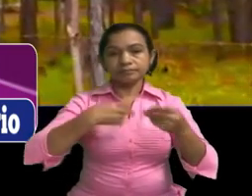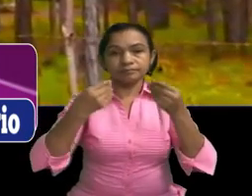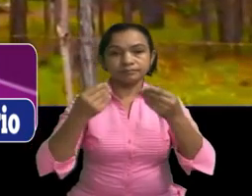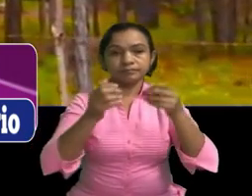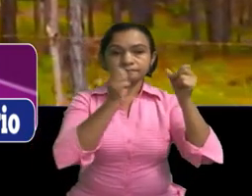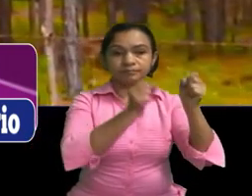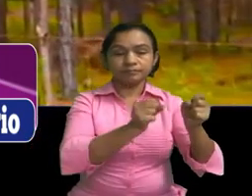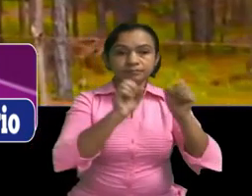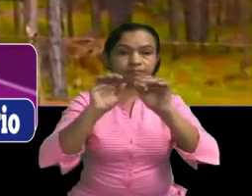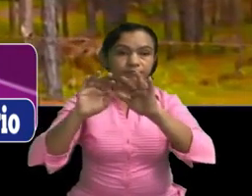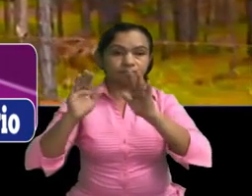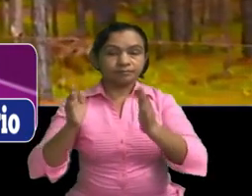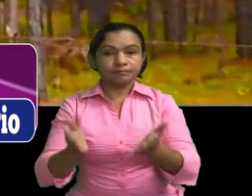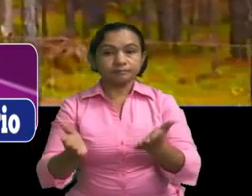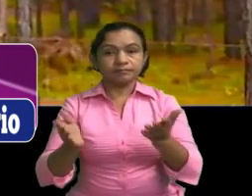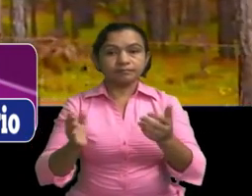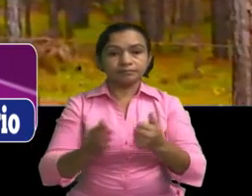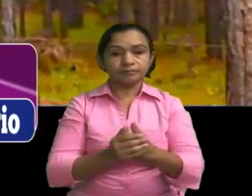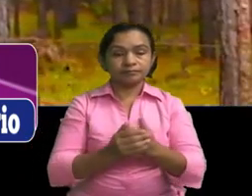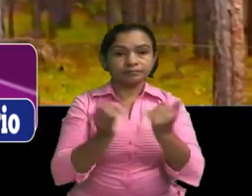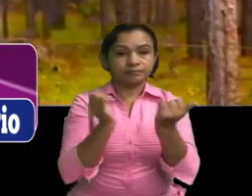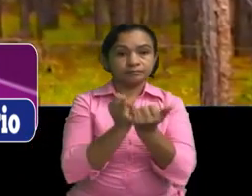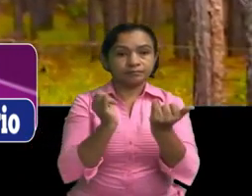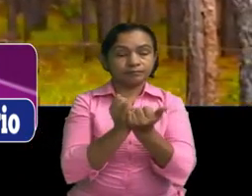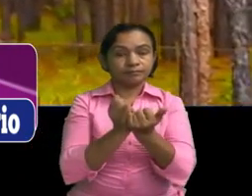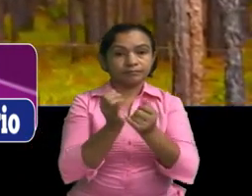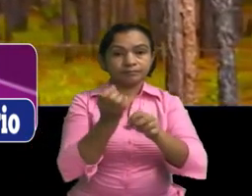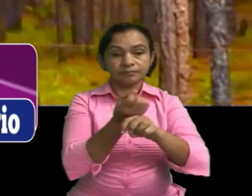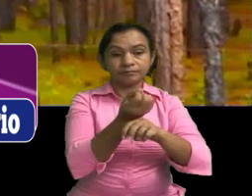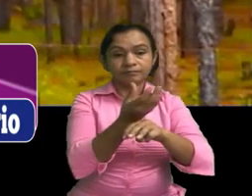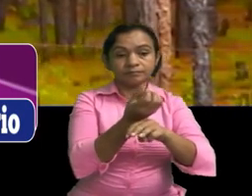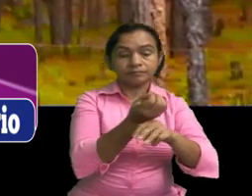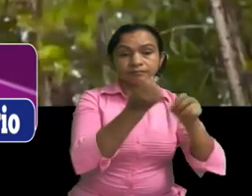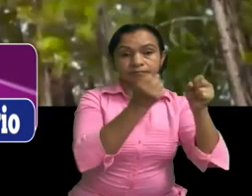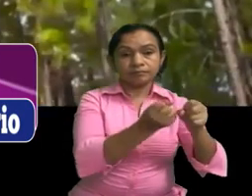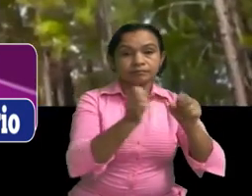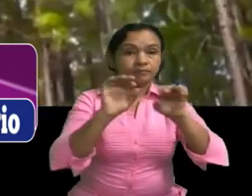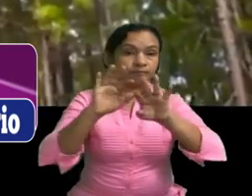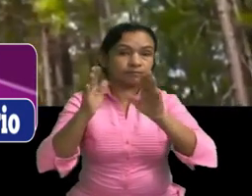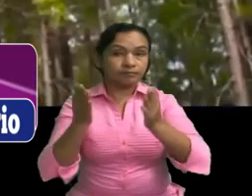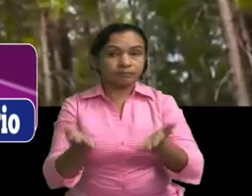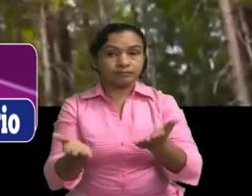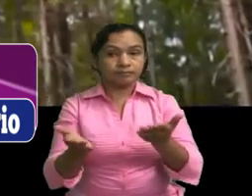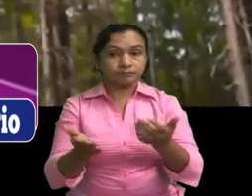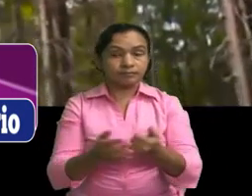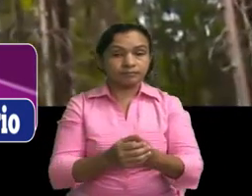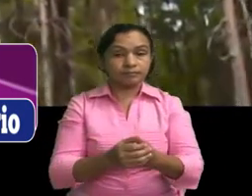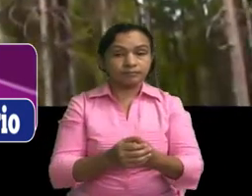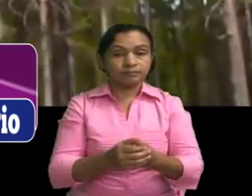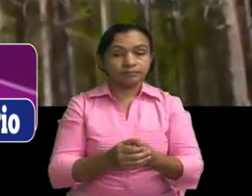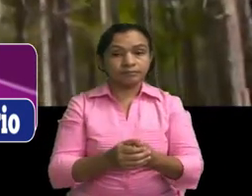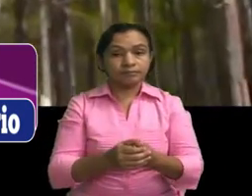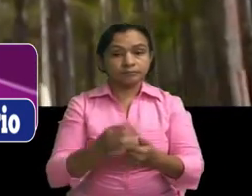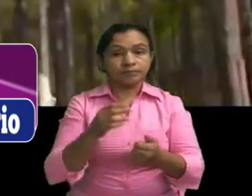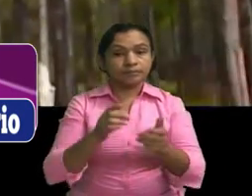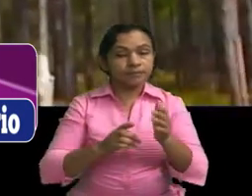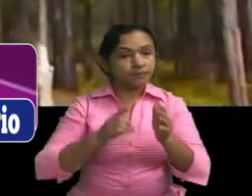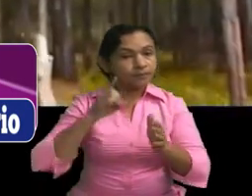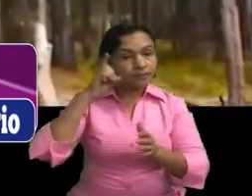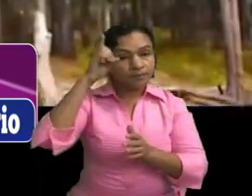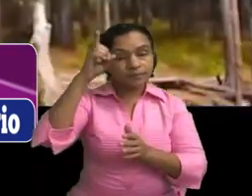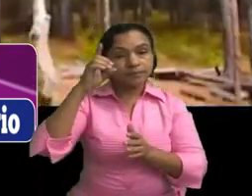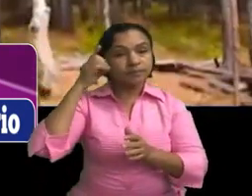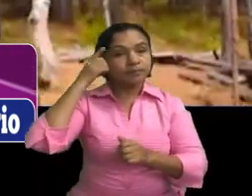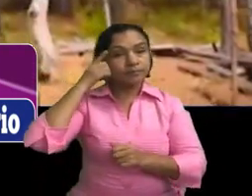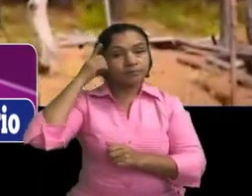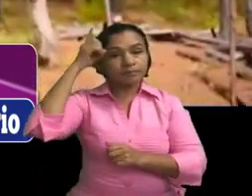lideresas, ¿verdad? Igual que las alcaldesas que hay en el territorio, ¿verdad? Entonces se desarrollan a